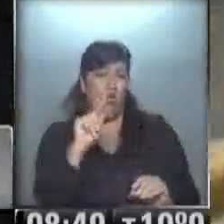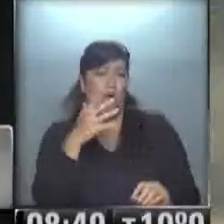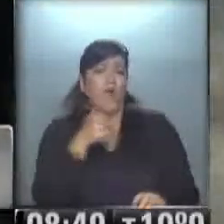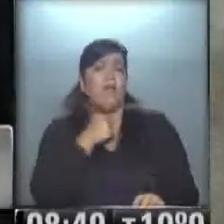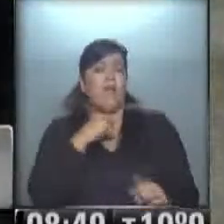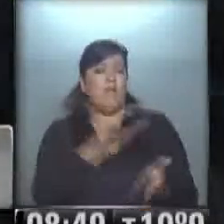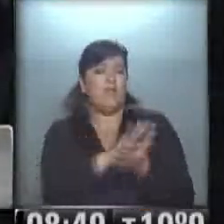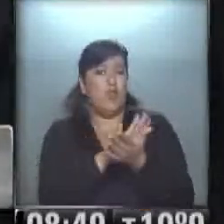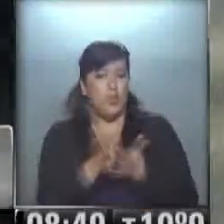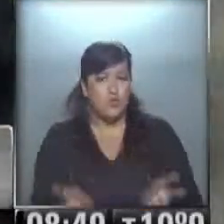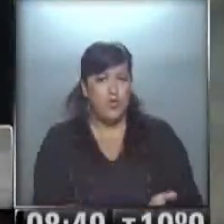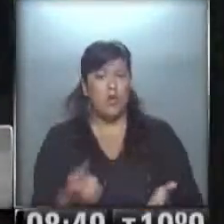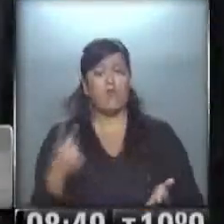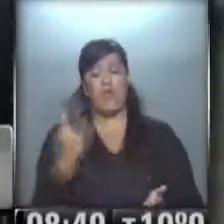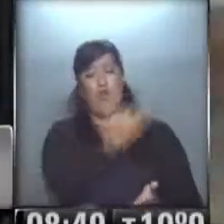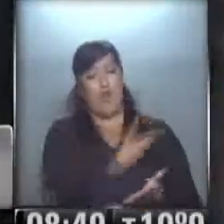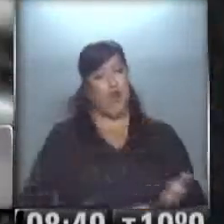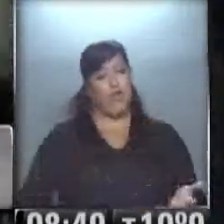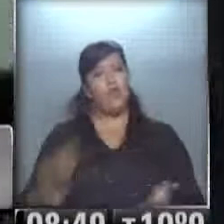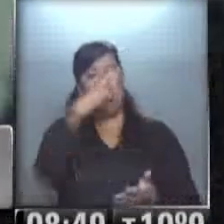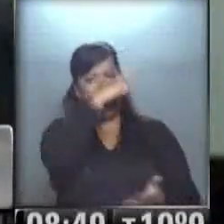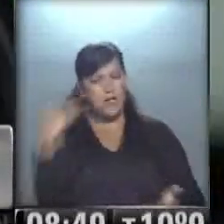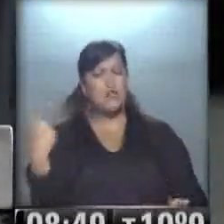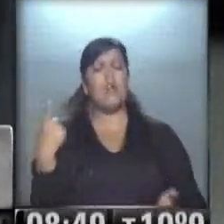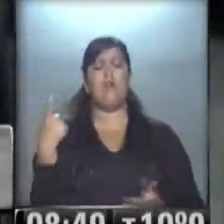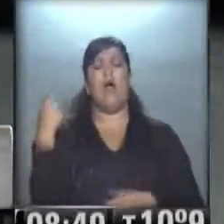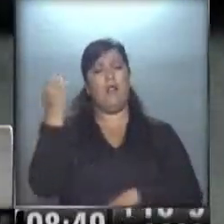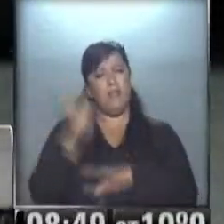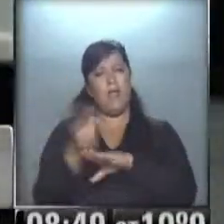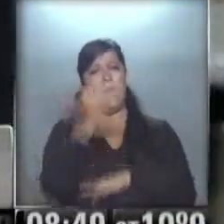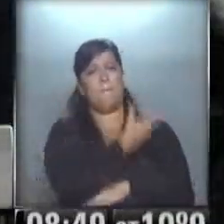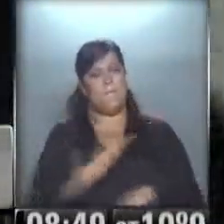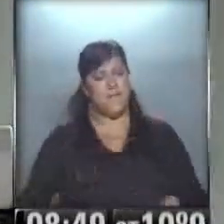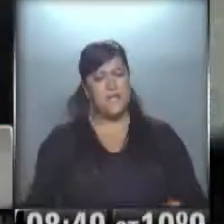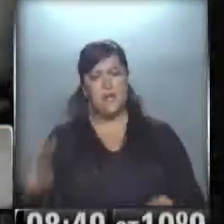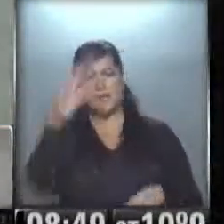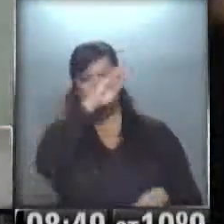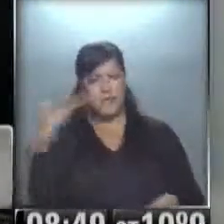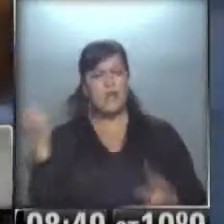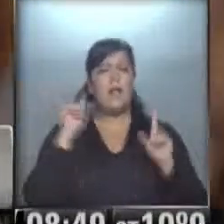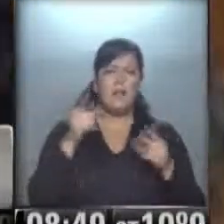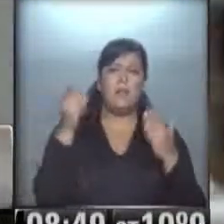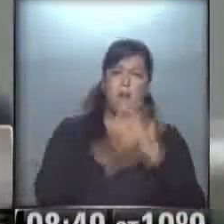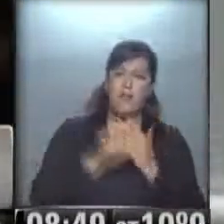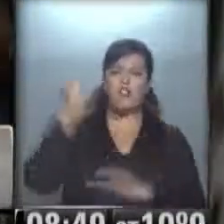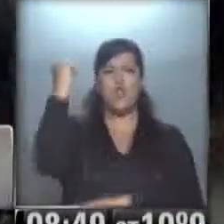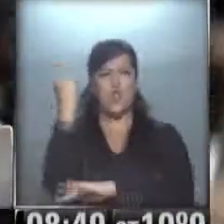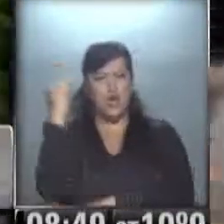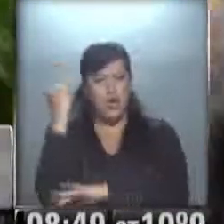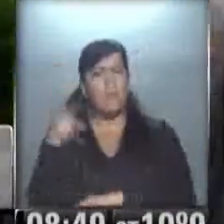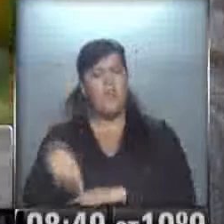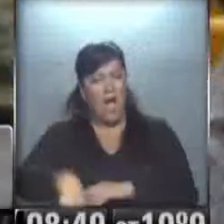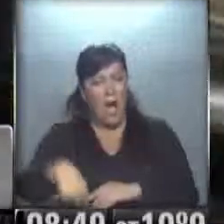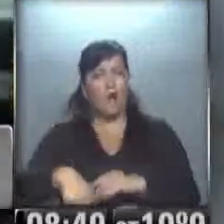que la negociación que lleva el gobierno nacional, a través de la presidenta, a través del ministro de Economía, creo que vamos por buen